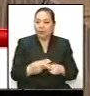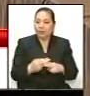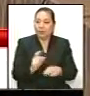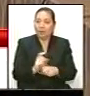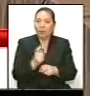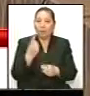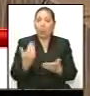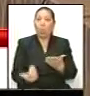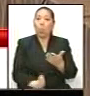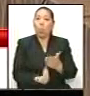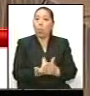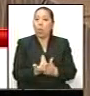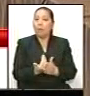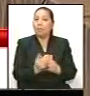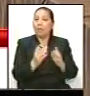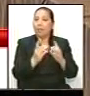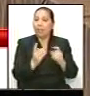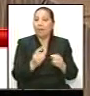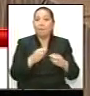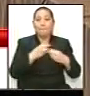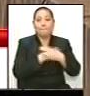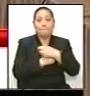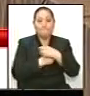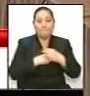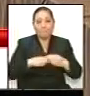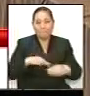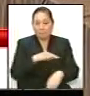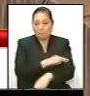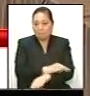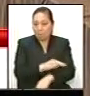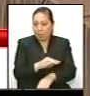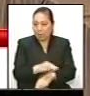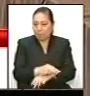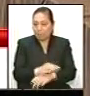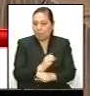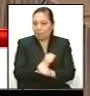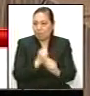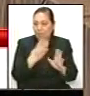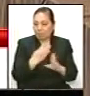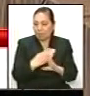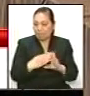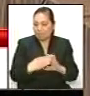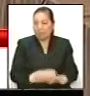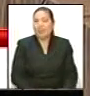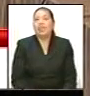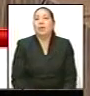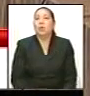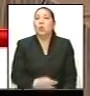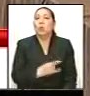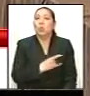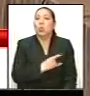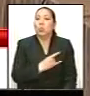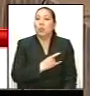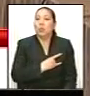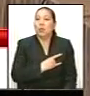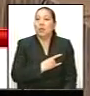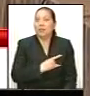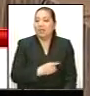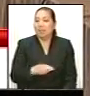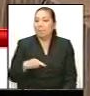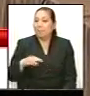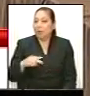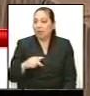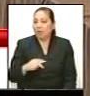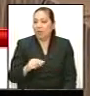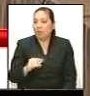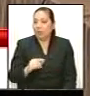para Innovar, en el departamento de Moquegua, a partir de las 9:30 de la mañana en las instalaciones de la Universidad Nacional de Moquegua.